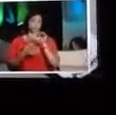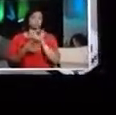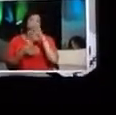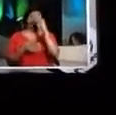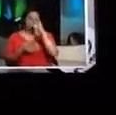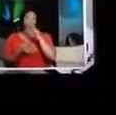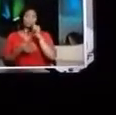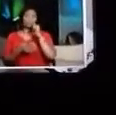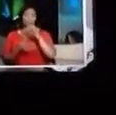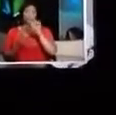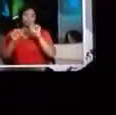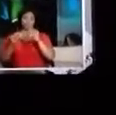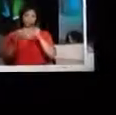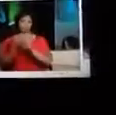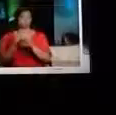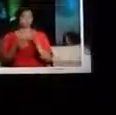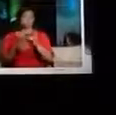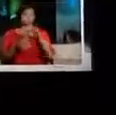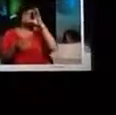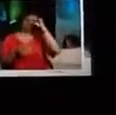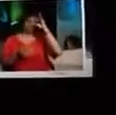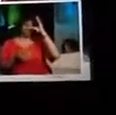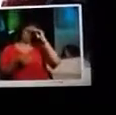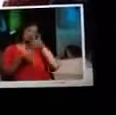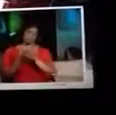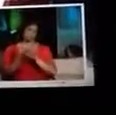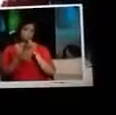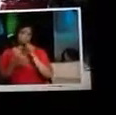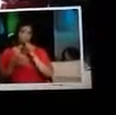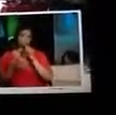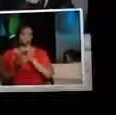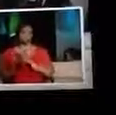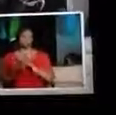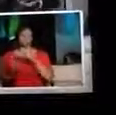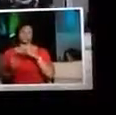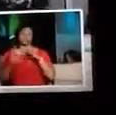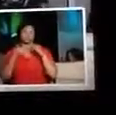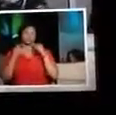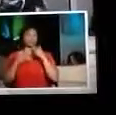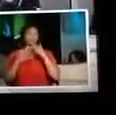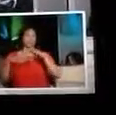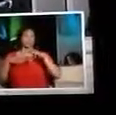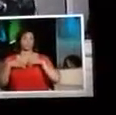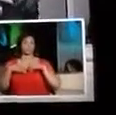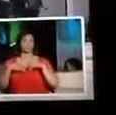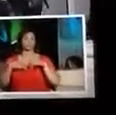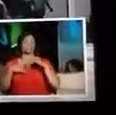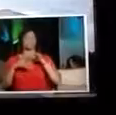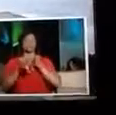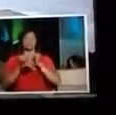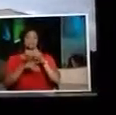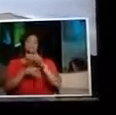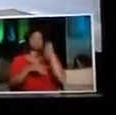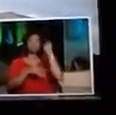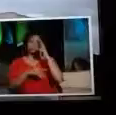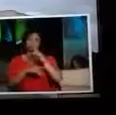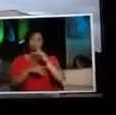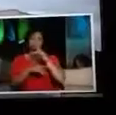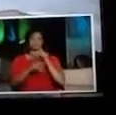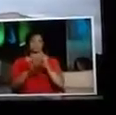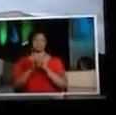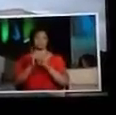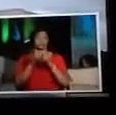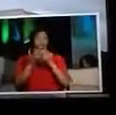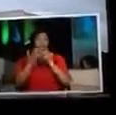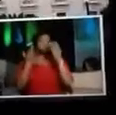heterosexual que homosexuales. El representante de la Iglesia Católica que acoge a los homosexuales considera que desde el Estado